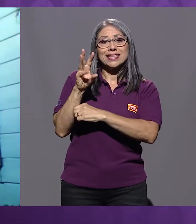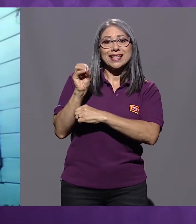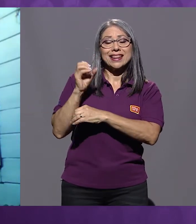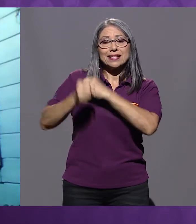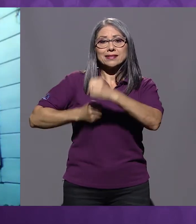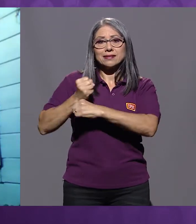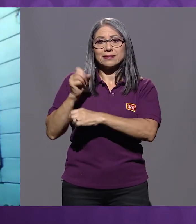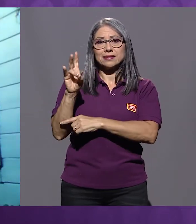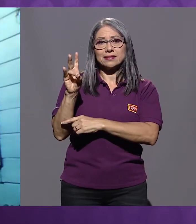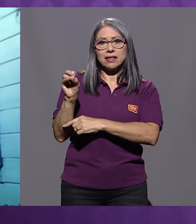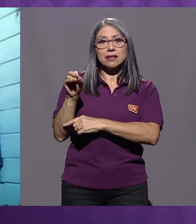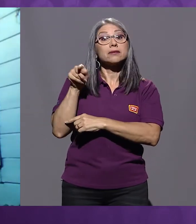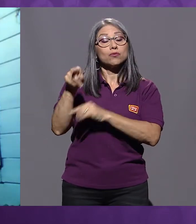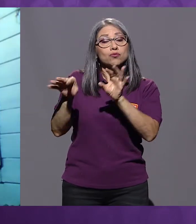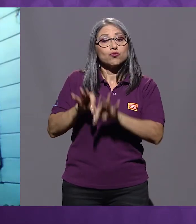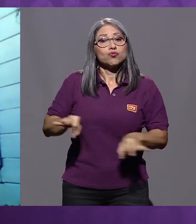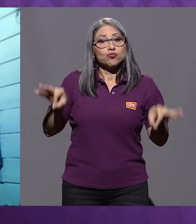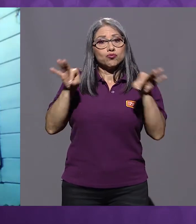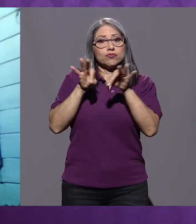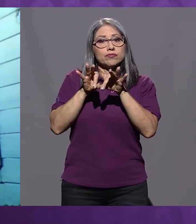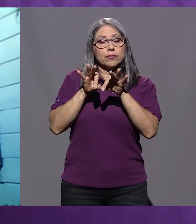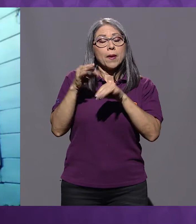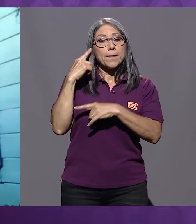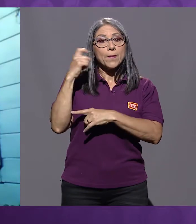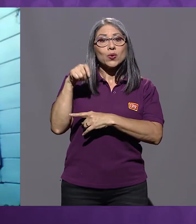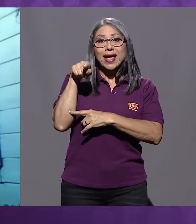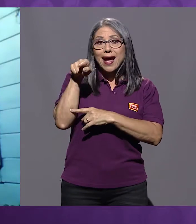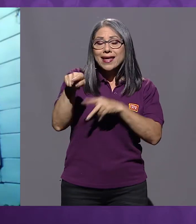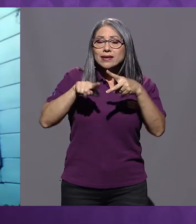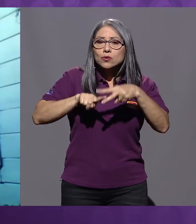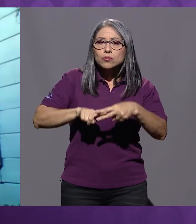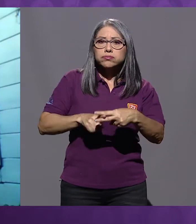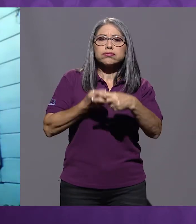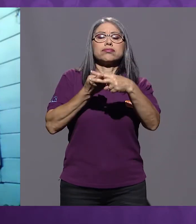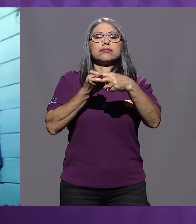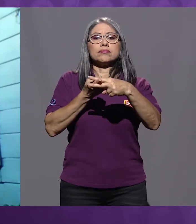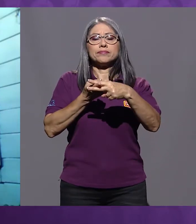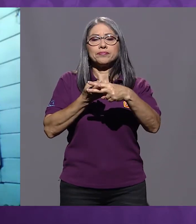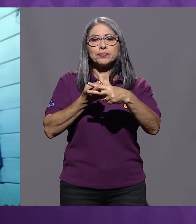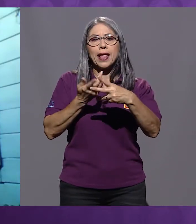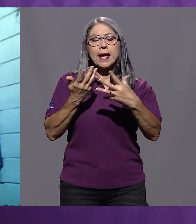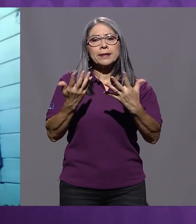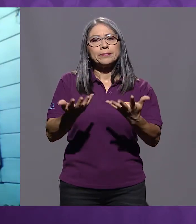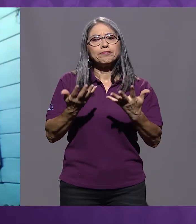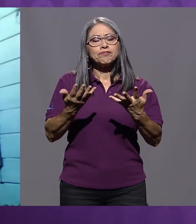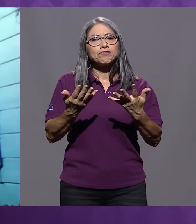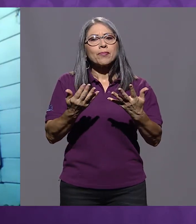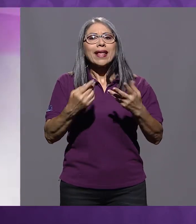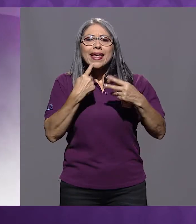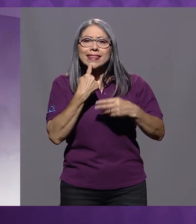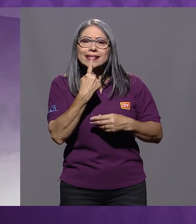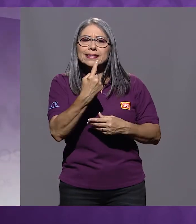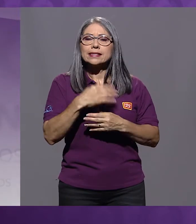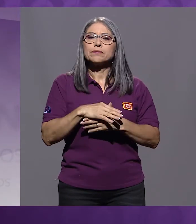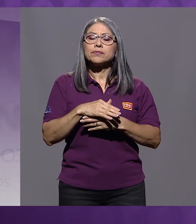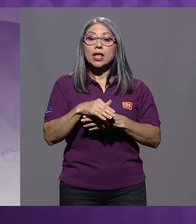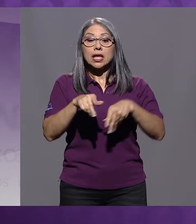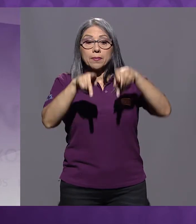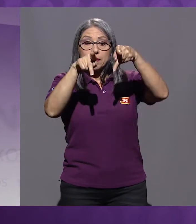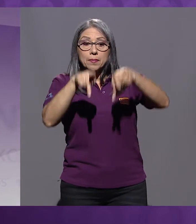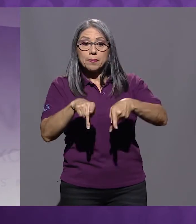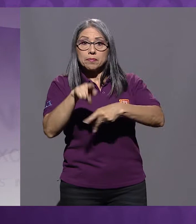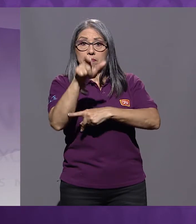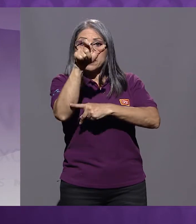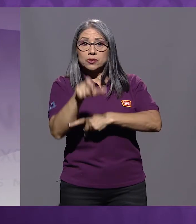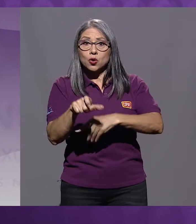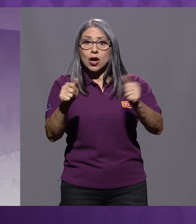que fue sumamente importante, porque por ahí fue donde se comenzó también a decir que la persona con